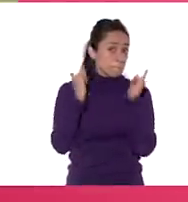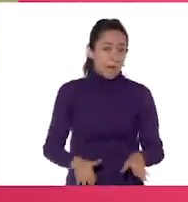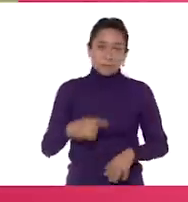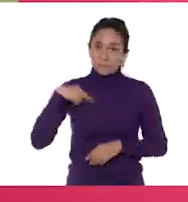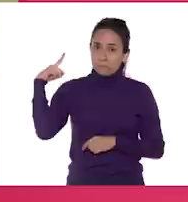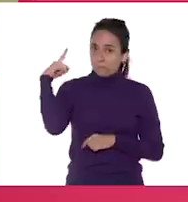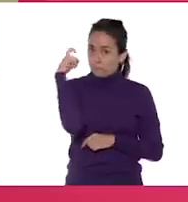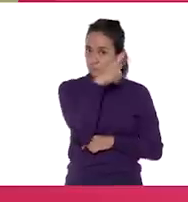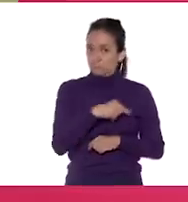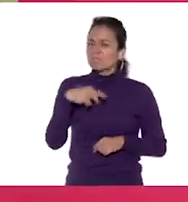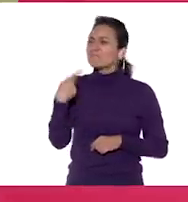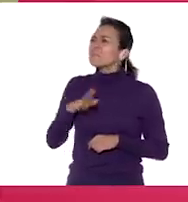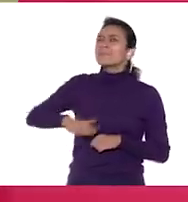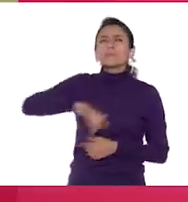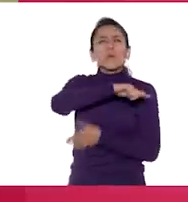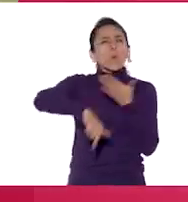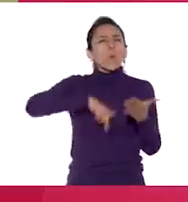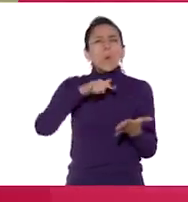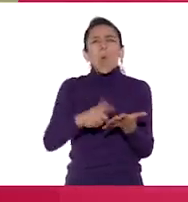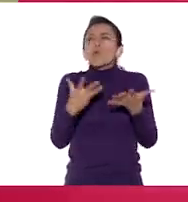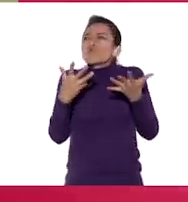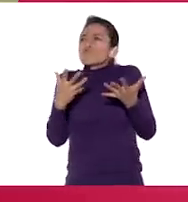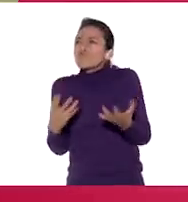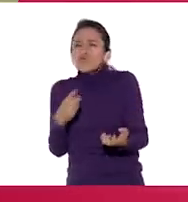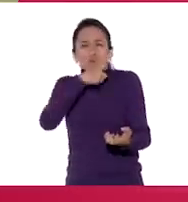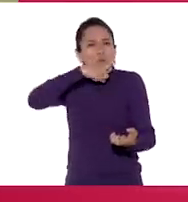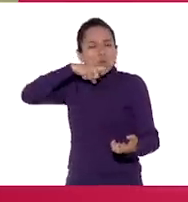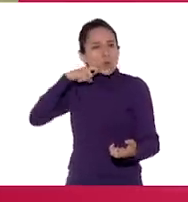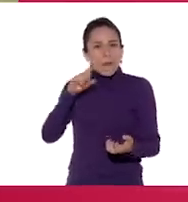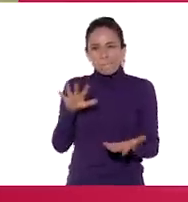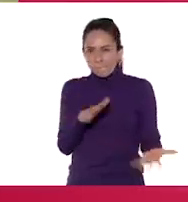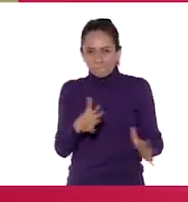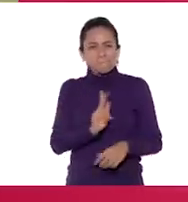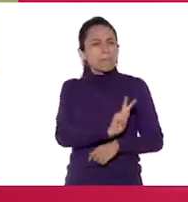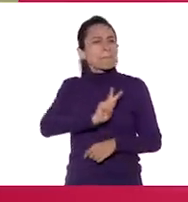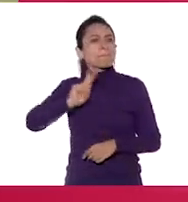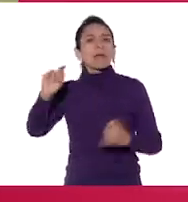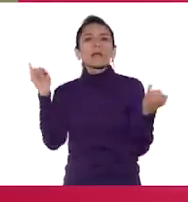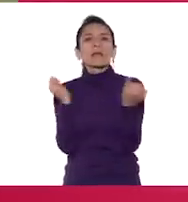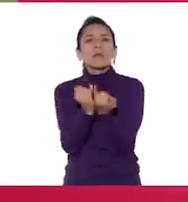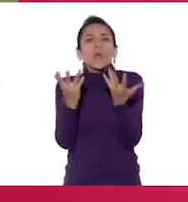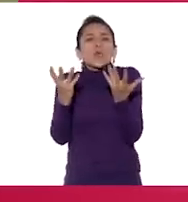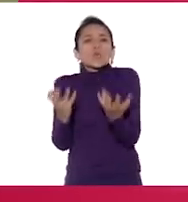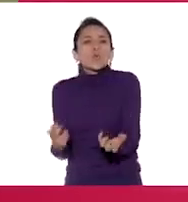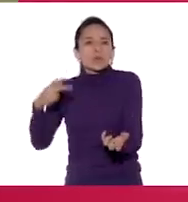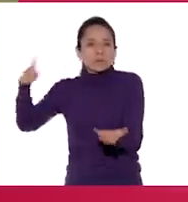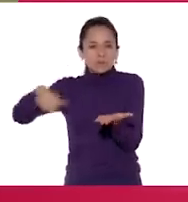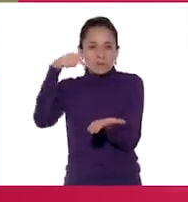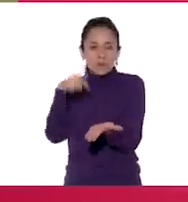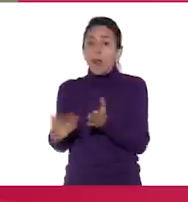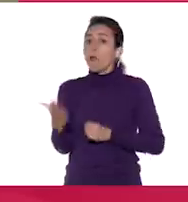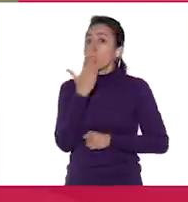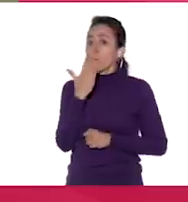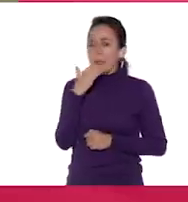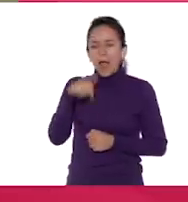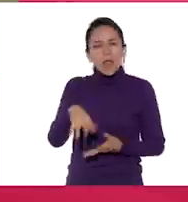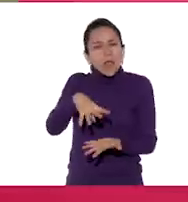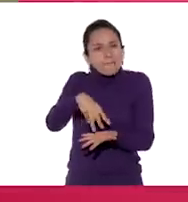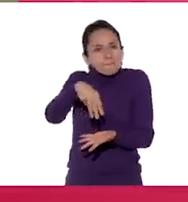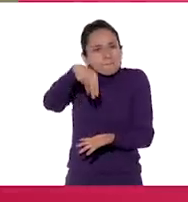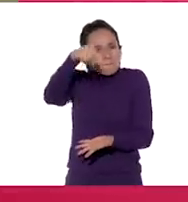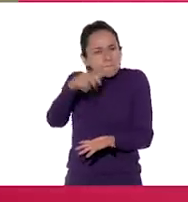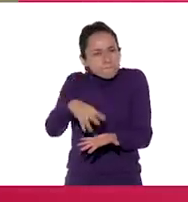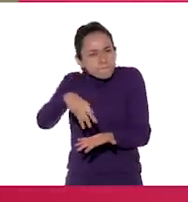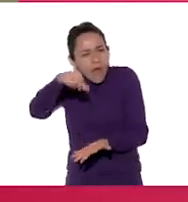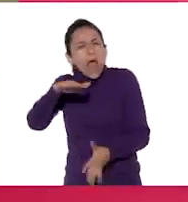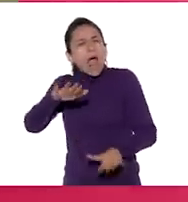Esta es una zona semidesértica, pero donde hay dunas como en el desierto de Sonora, la arena es fina y a veces se calcifica en rocas de